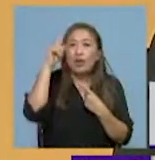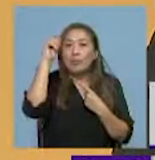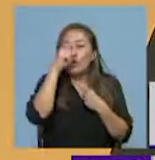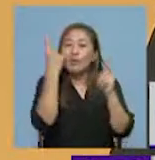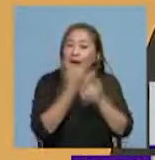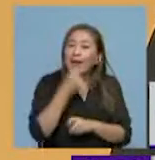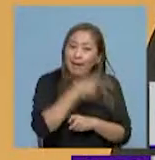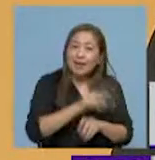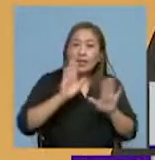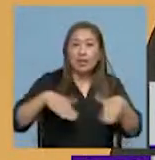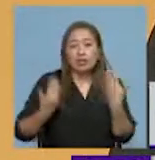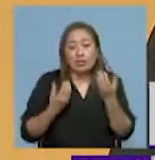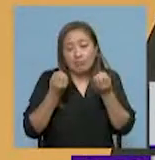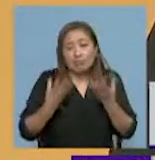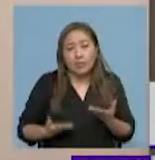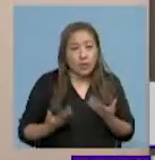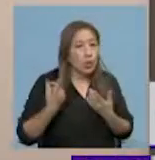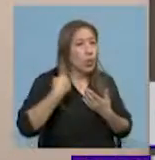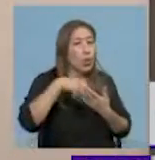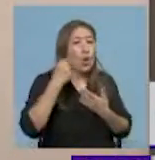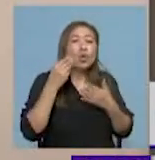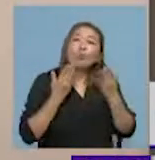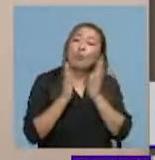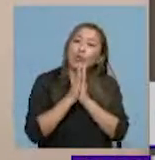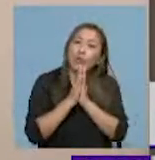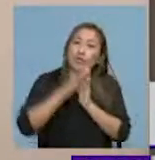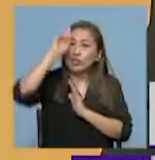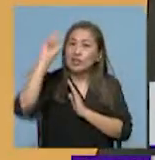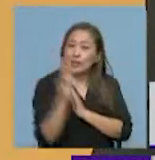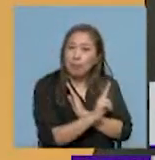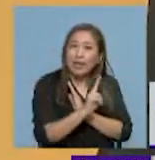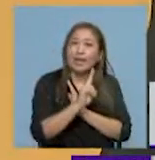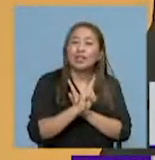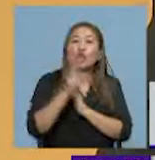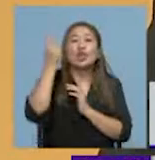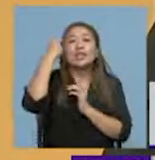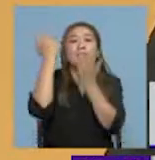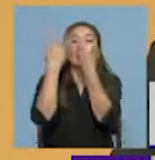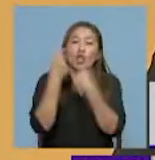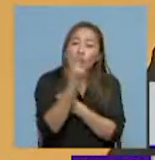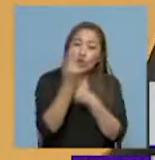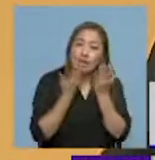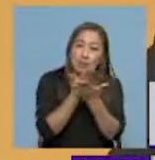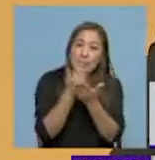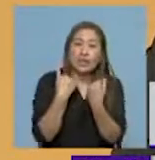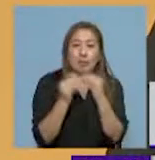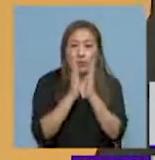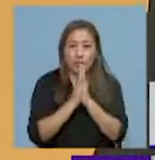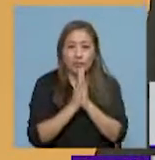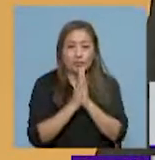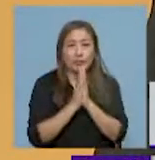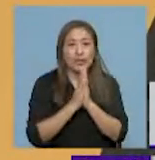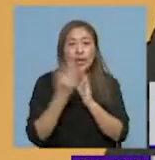así que bueno cuando somos ligero prudencia pero problemas y pido conciencia a las dos cosas prudencia y conciencia